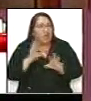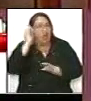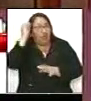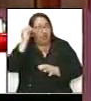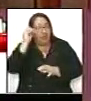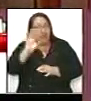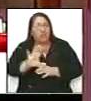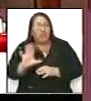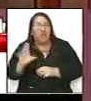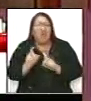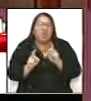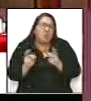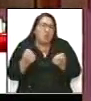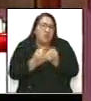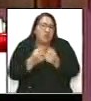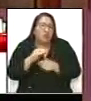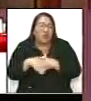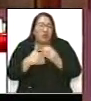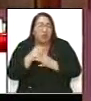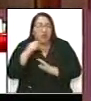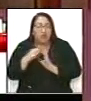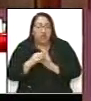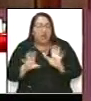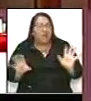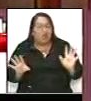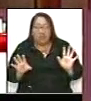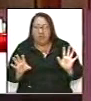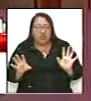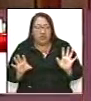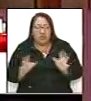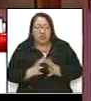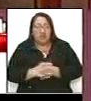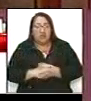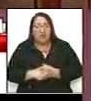opinión del respaldo que habría dado Fuerza Popular. Más bien, esto